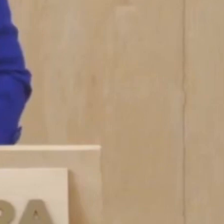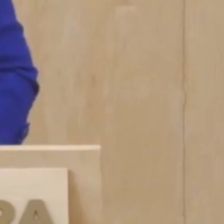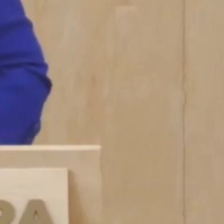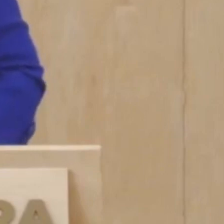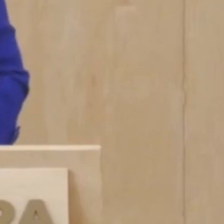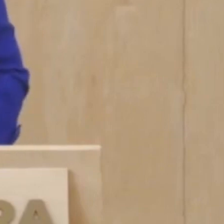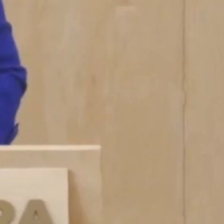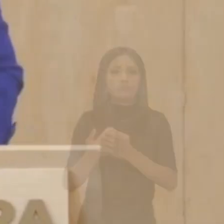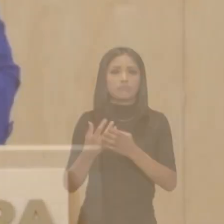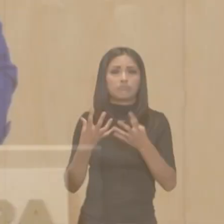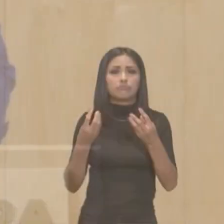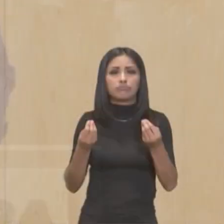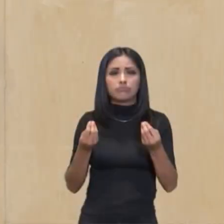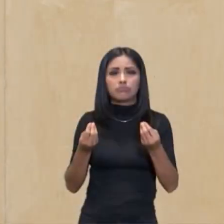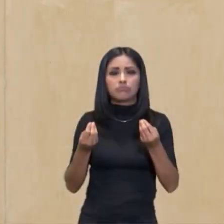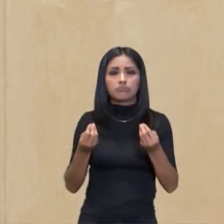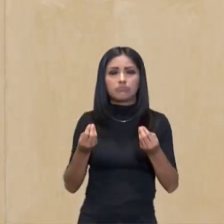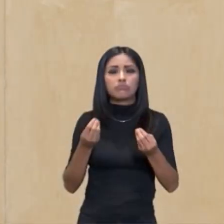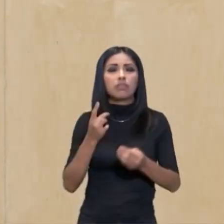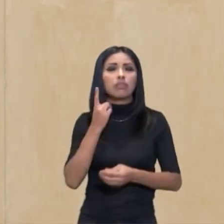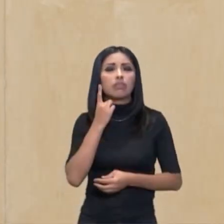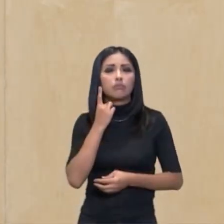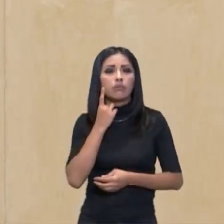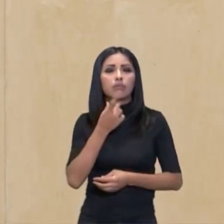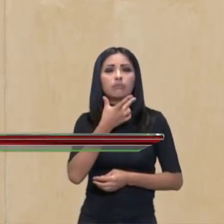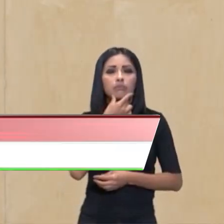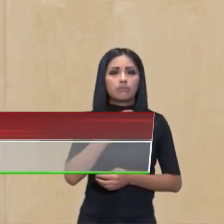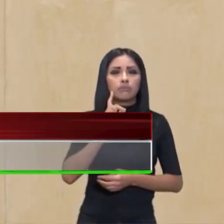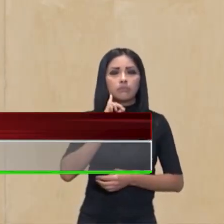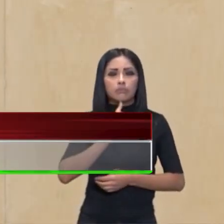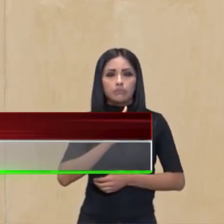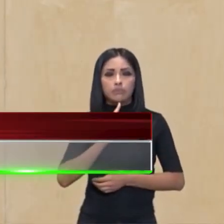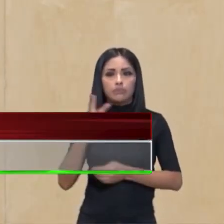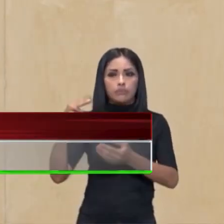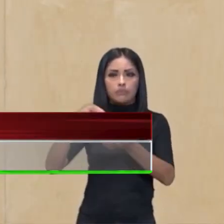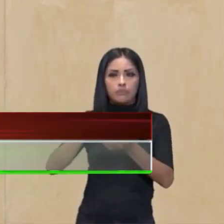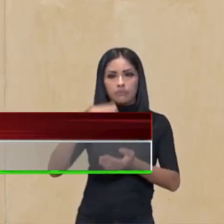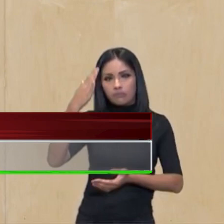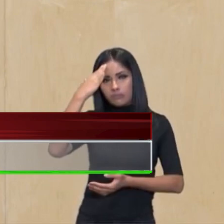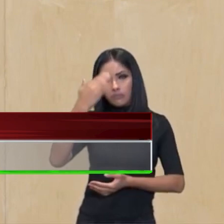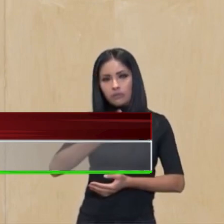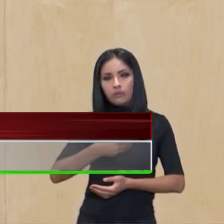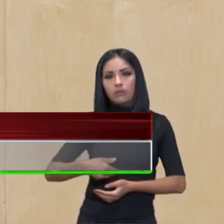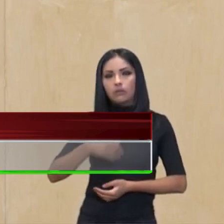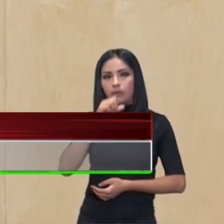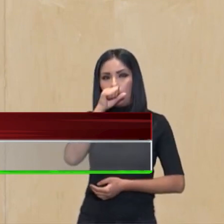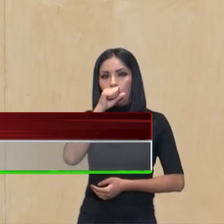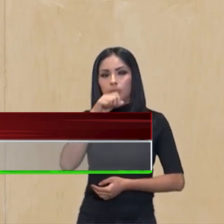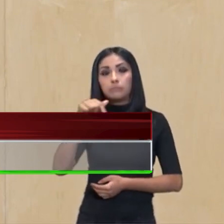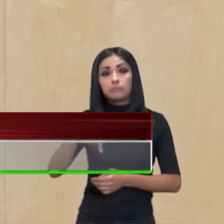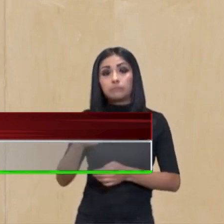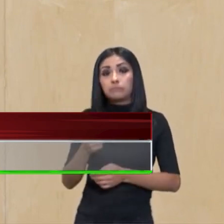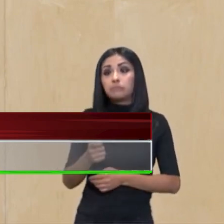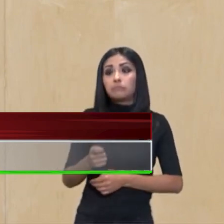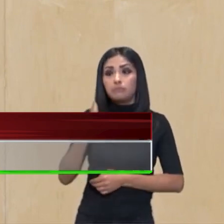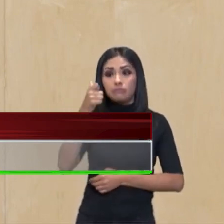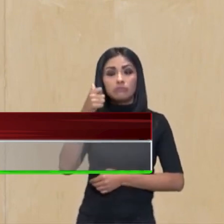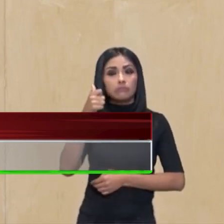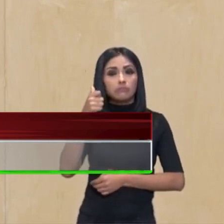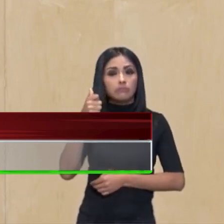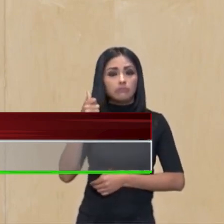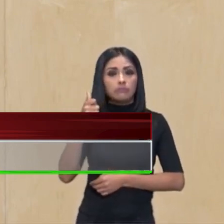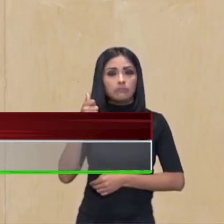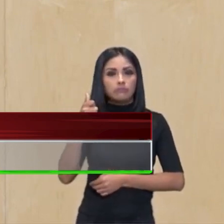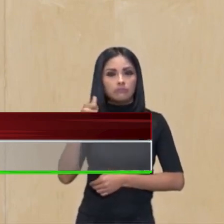ante la oposición la diputadas y diputados al frente de la presidencia y es la primera vez que